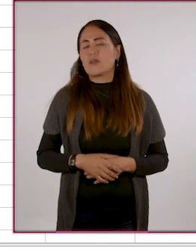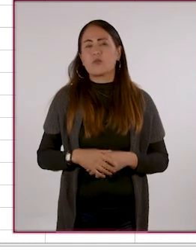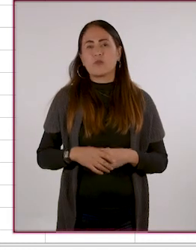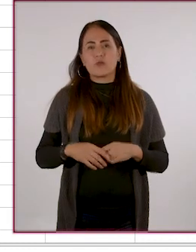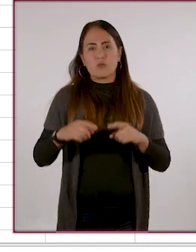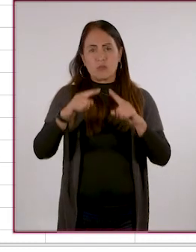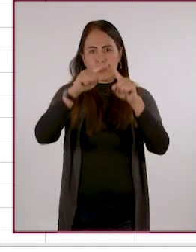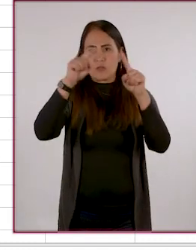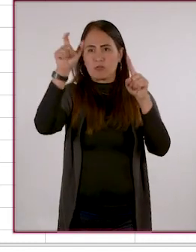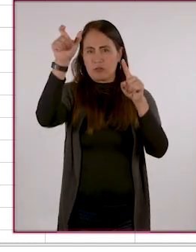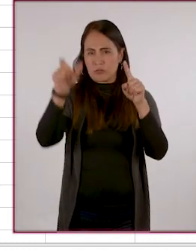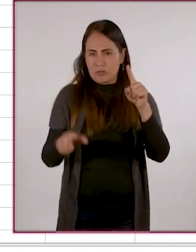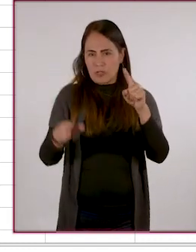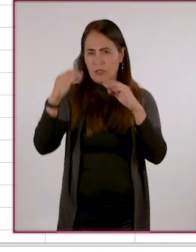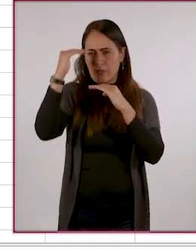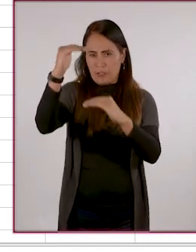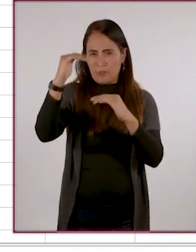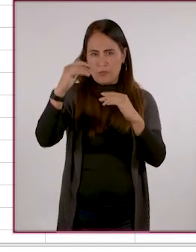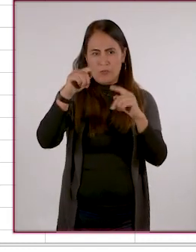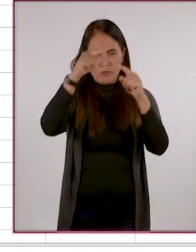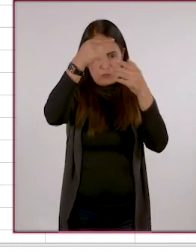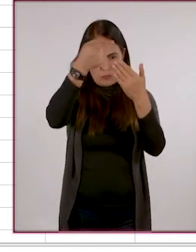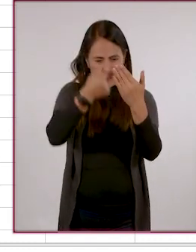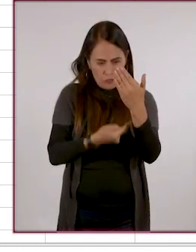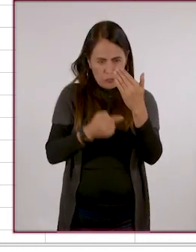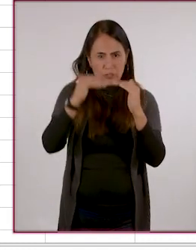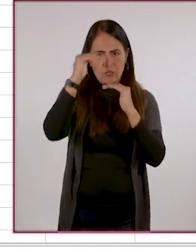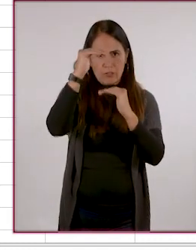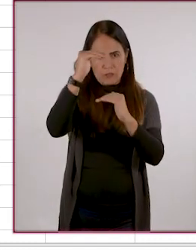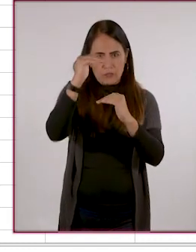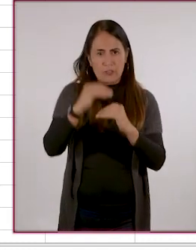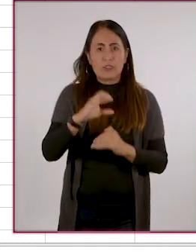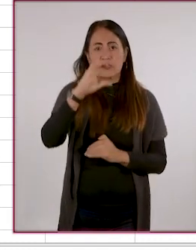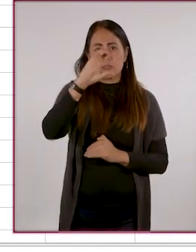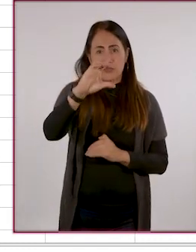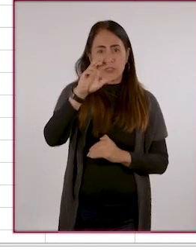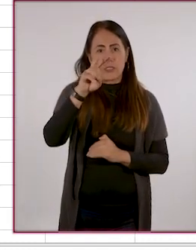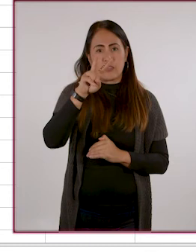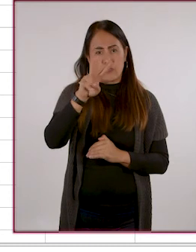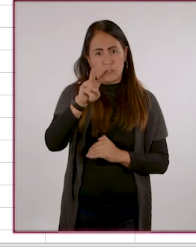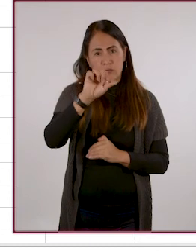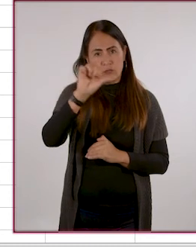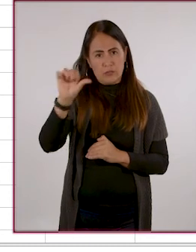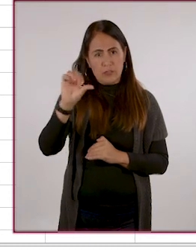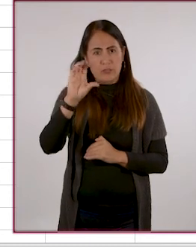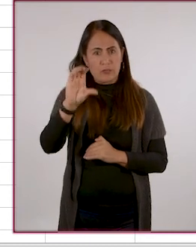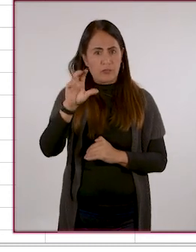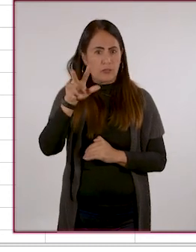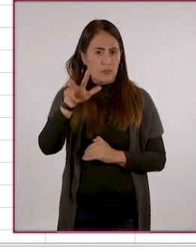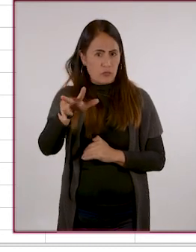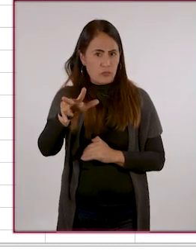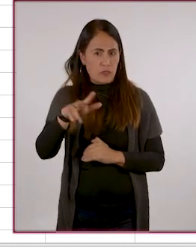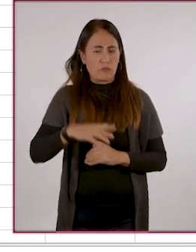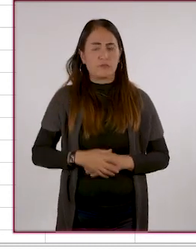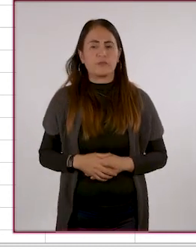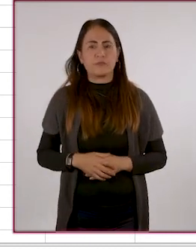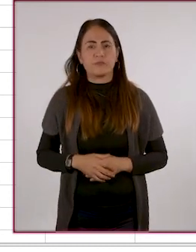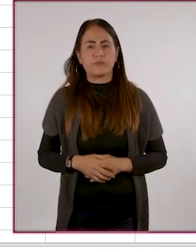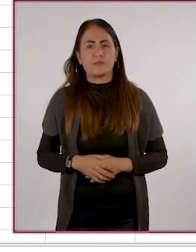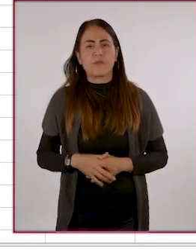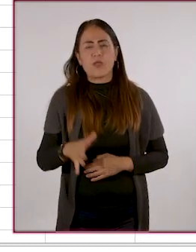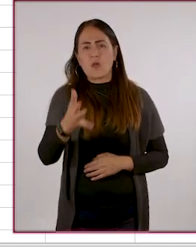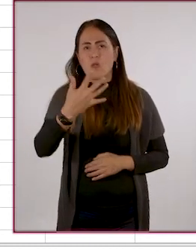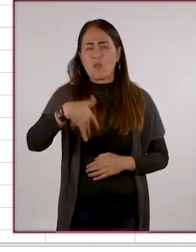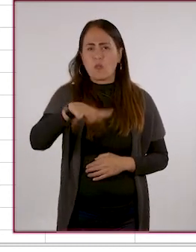Me va a pedir el rango, igual, de C2 a C8 y